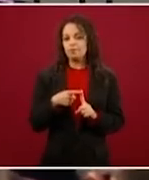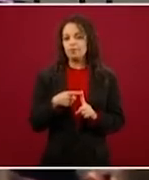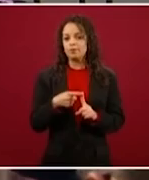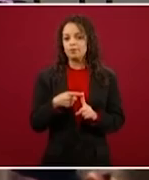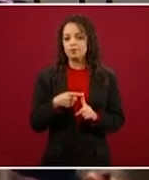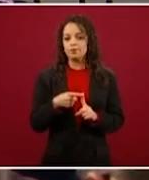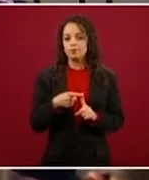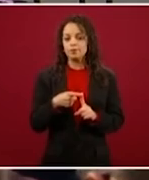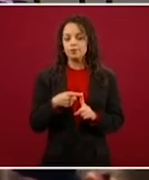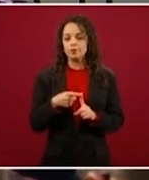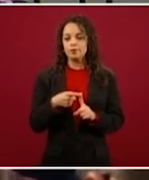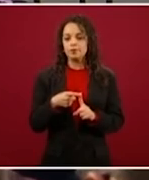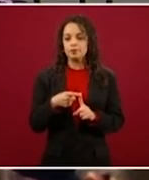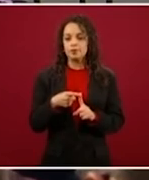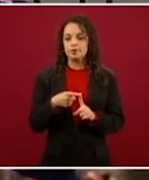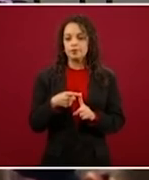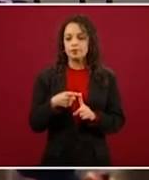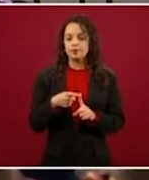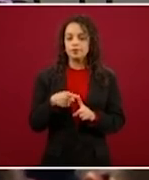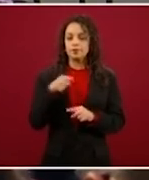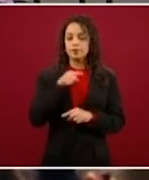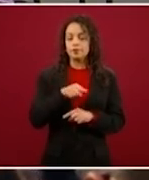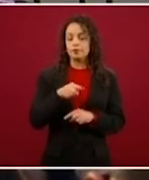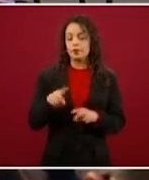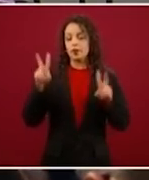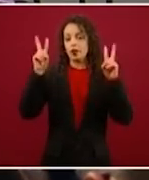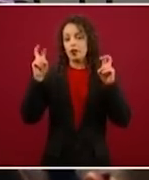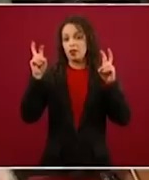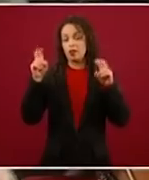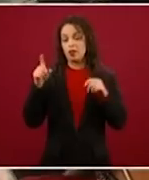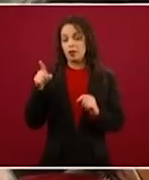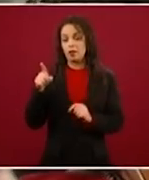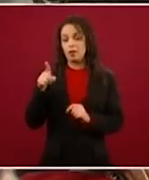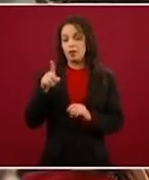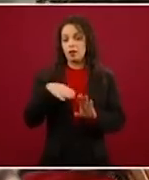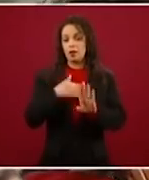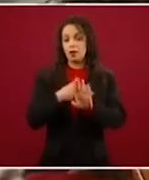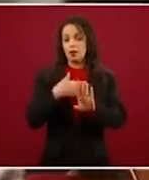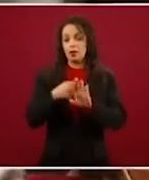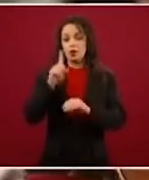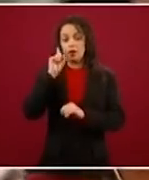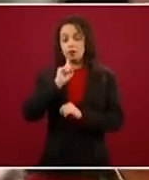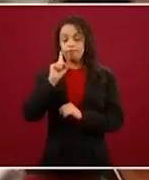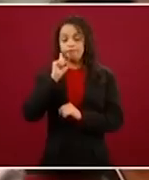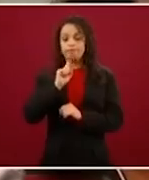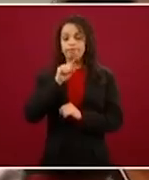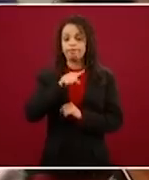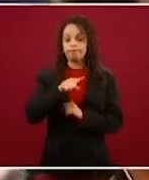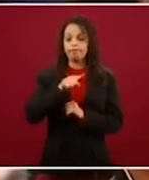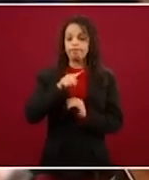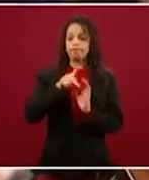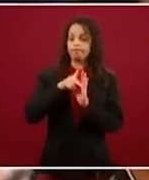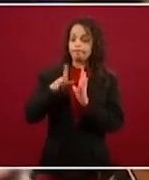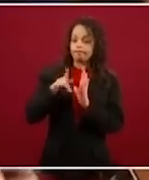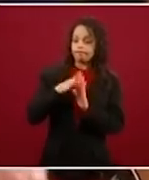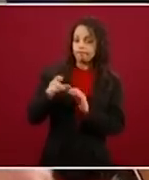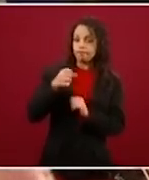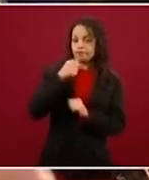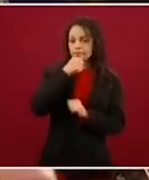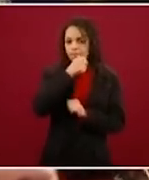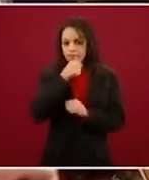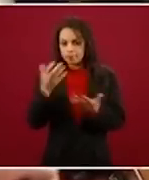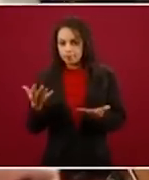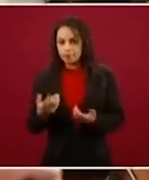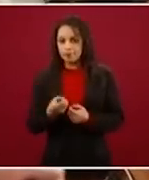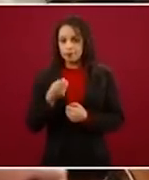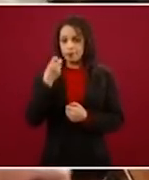desde presidencia esto, el tema de los ataques que sufrimos las mujeres periodistas, las mujeres comunicadoras, y que gracias